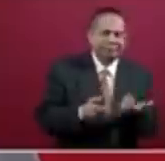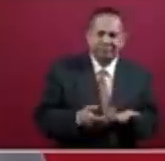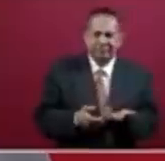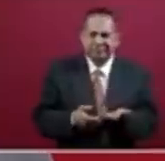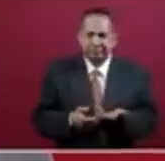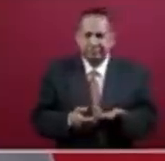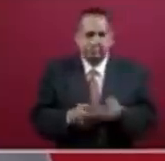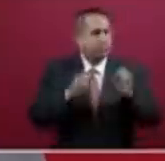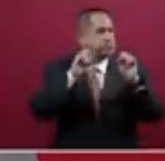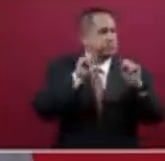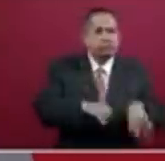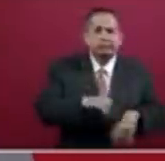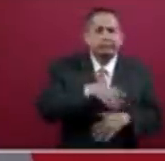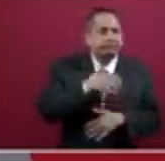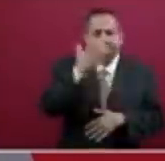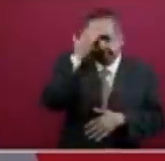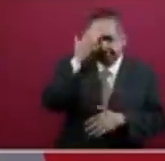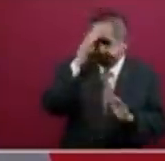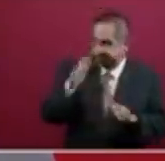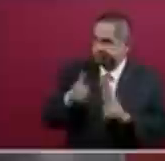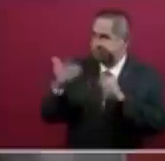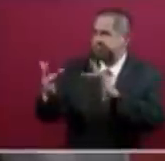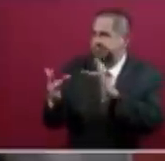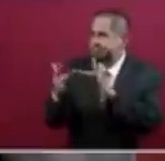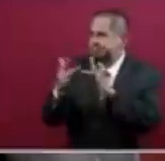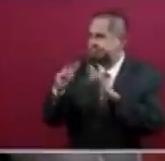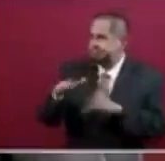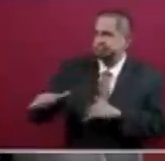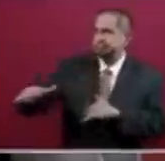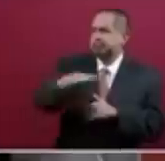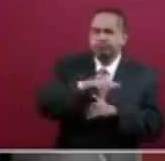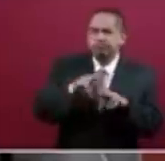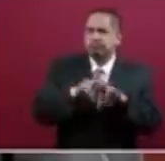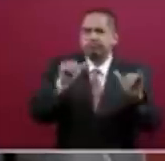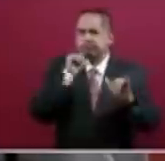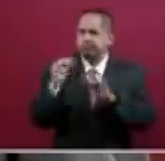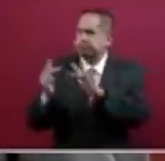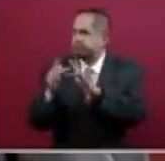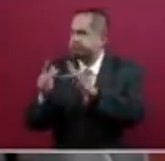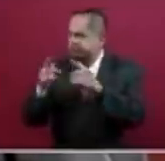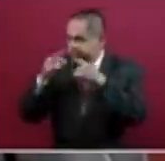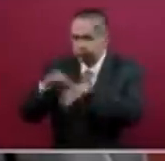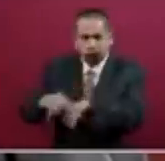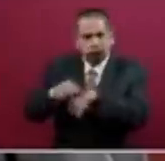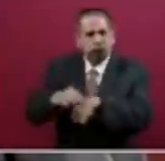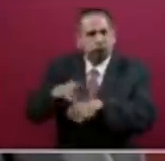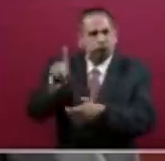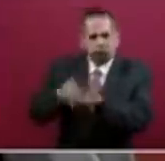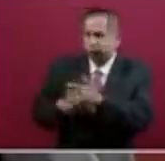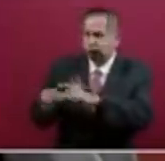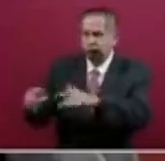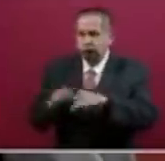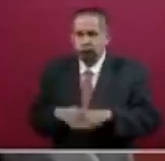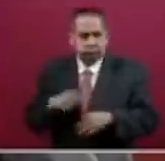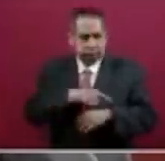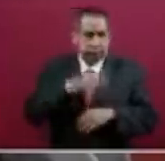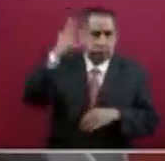sin conocer el territorio, sin conocer a los pueblos, no les da el